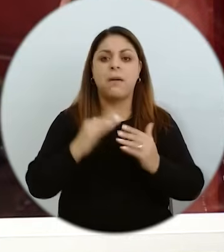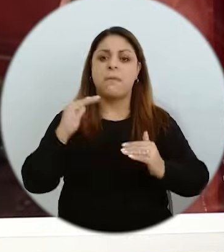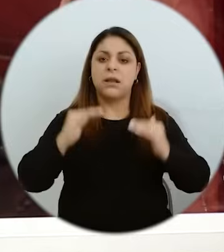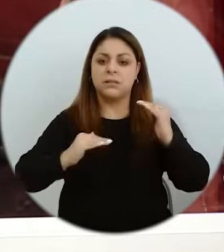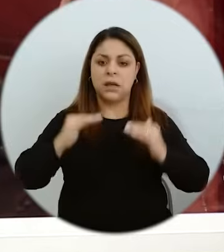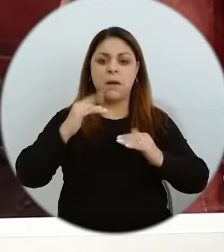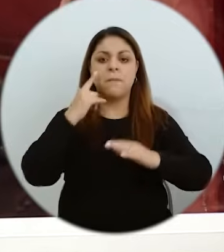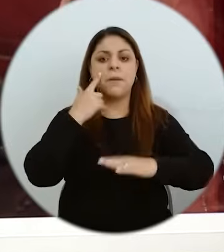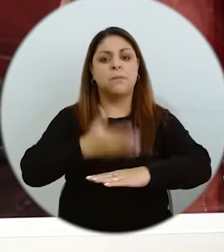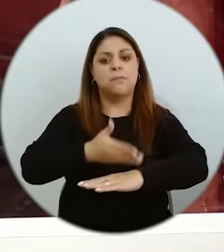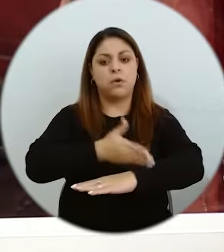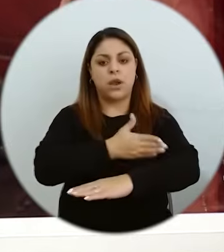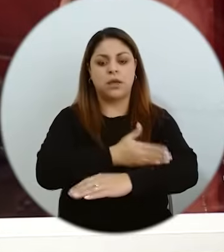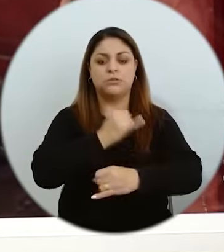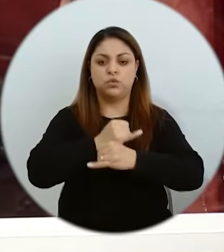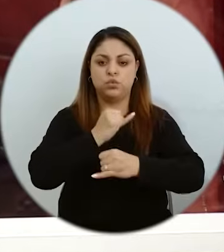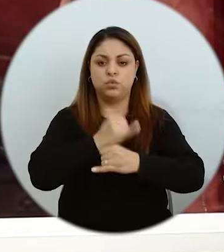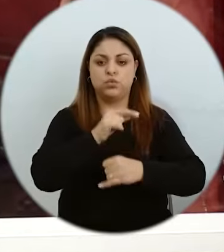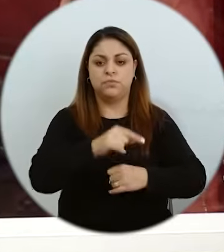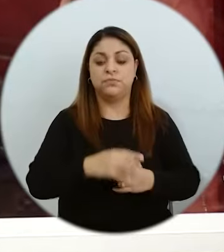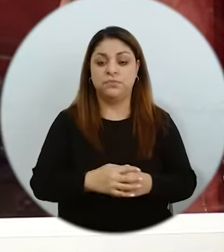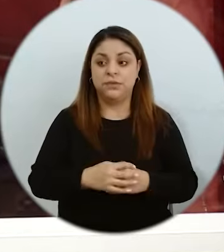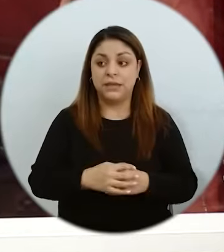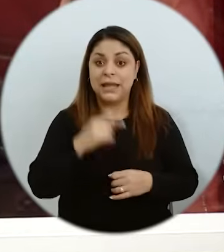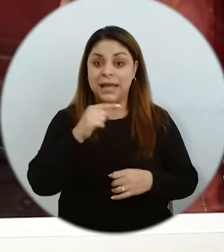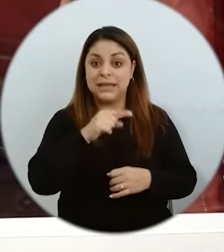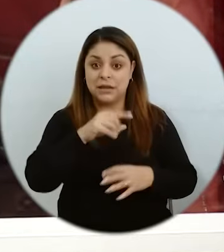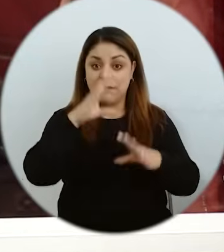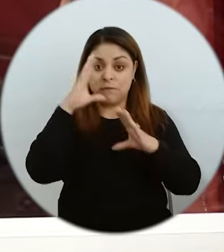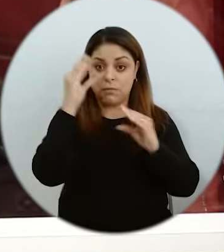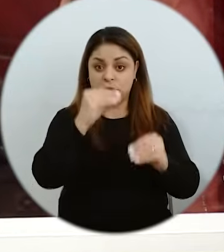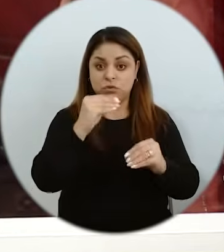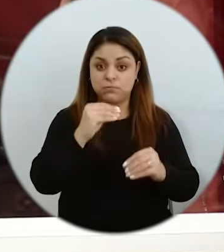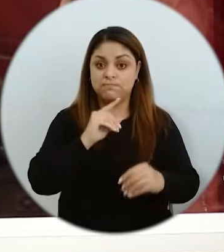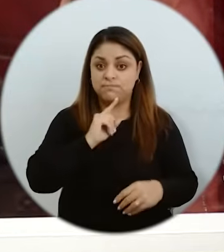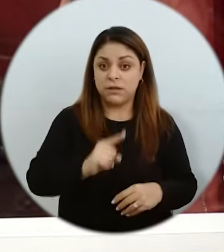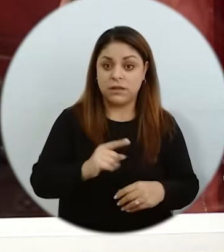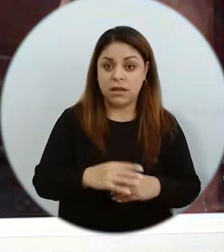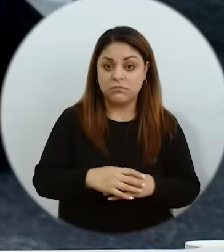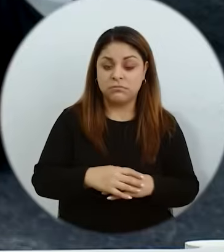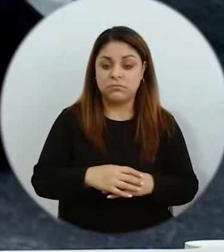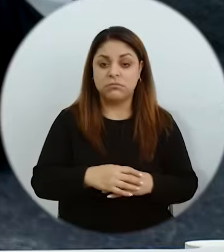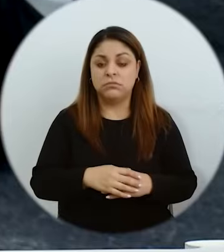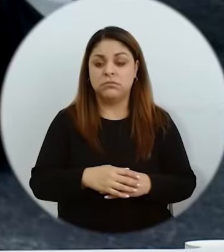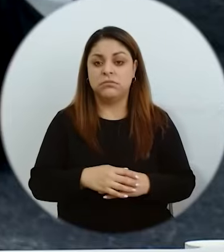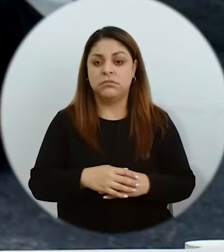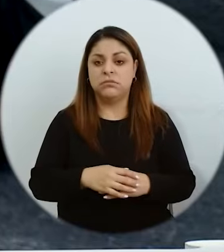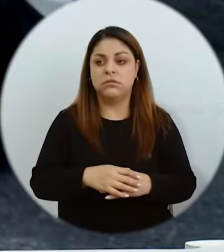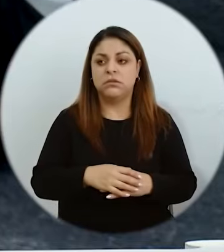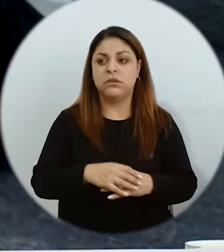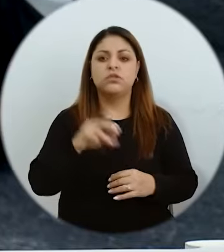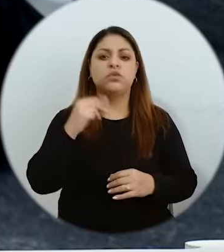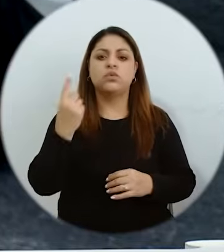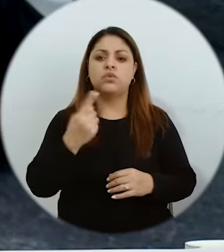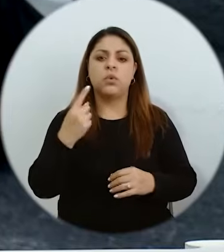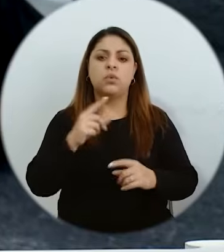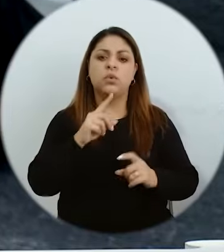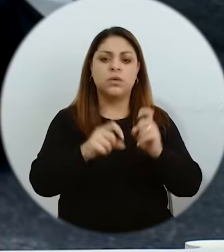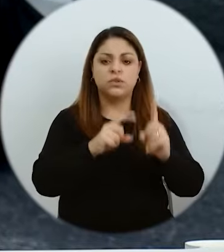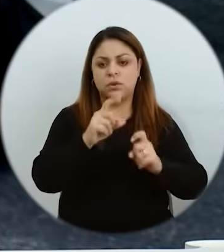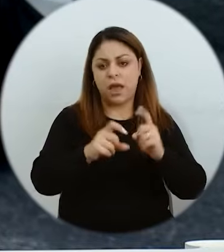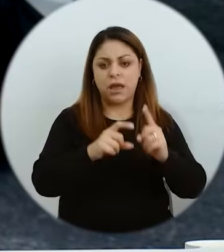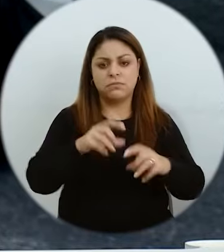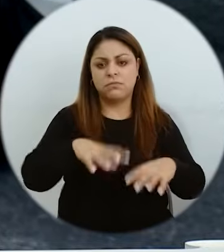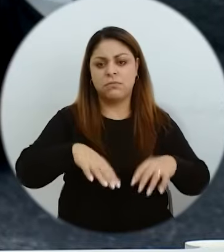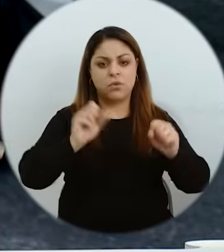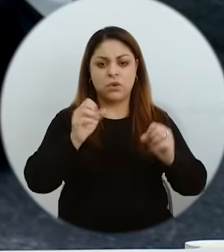más balanceadas y con evidencia para la mejora de la institución. Y es que esta información, en definitiva, más